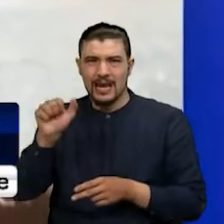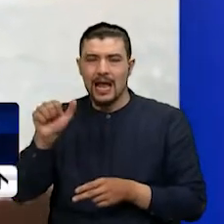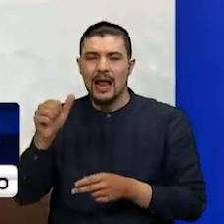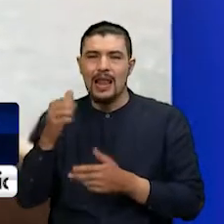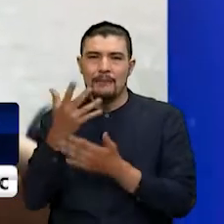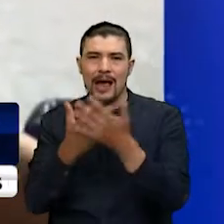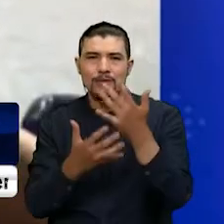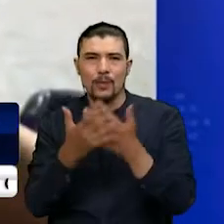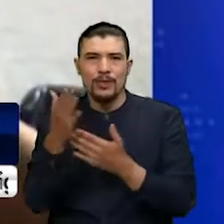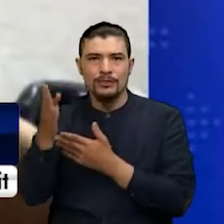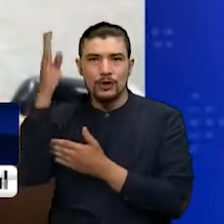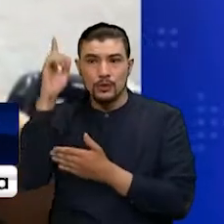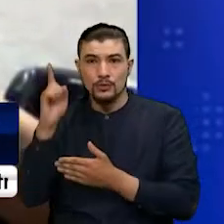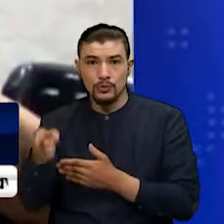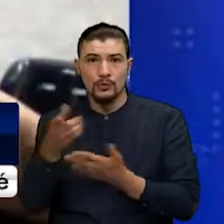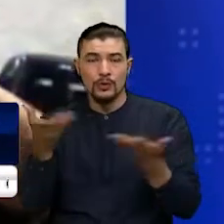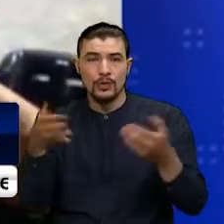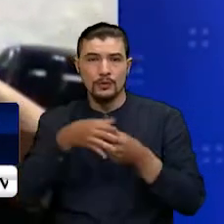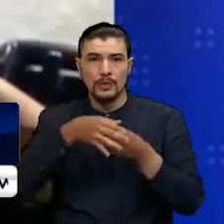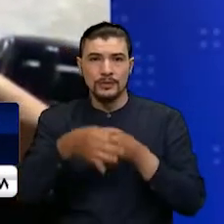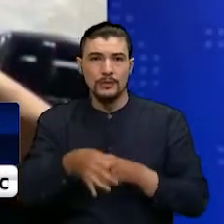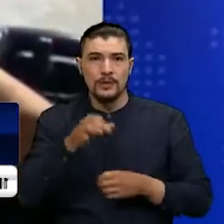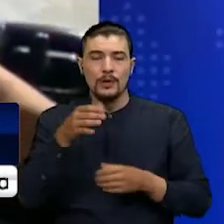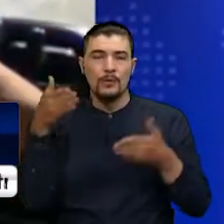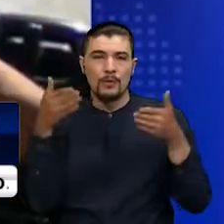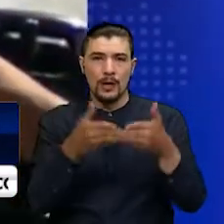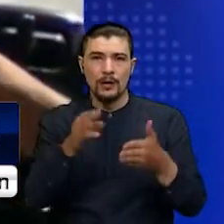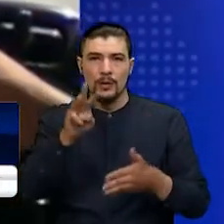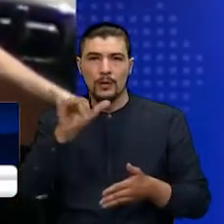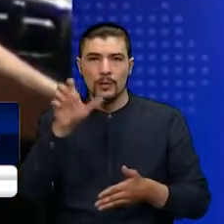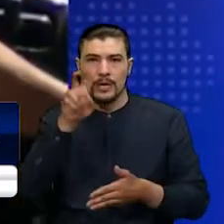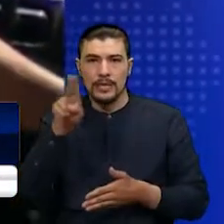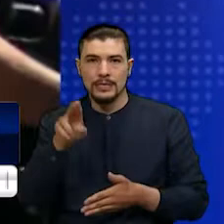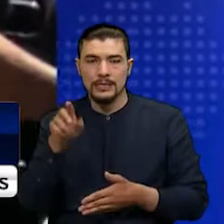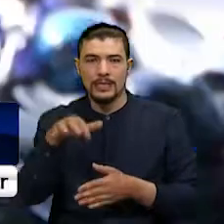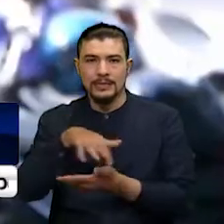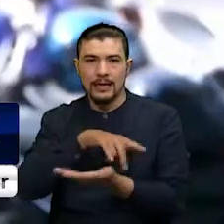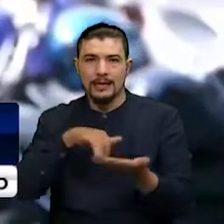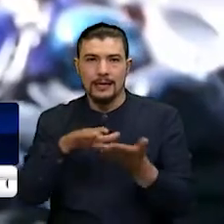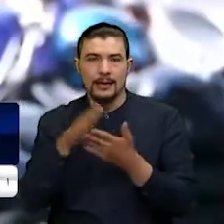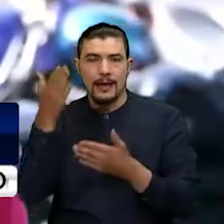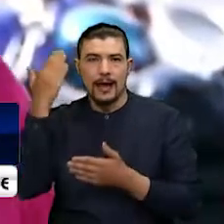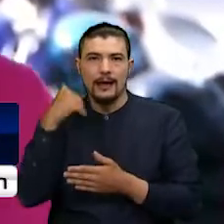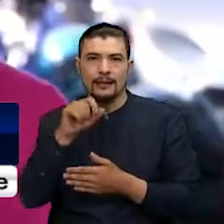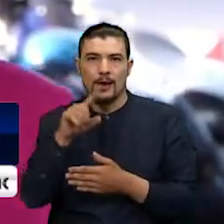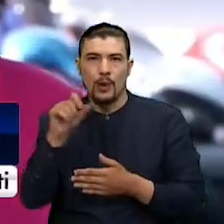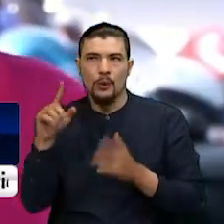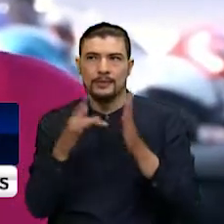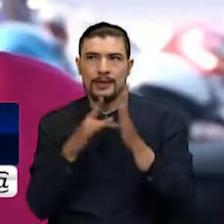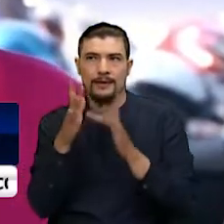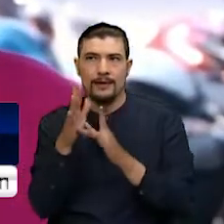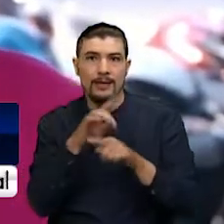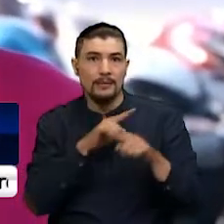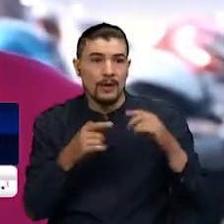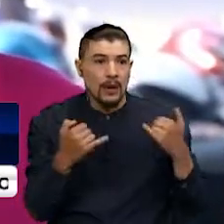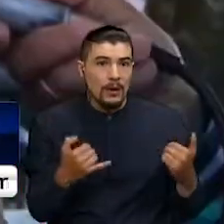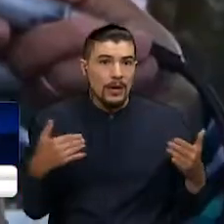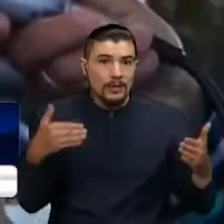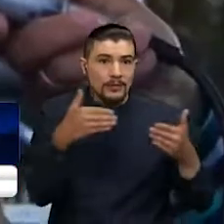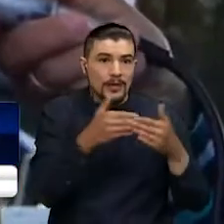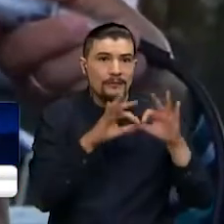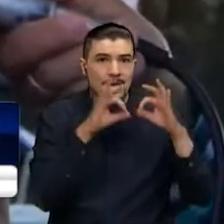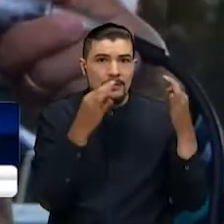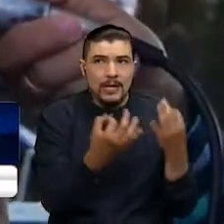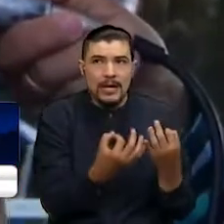Vadillo, municipio de Puerto Wilches, Santander, el pasado 11 de abril, y a la fecha sus familiares no tienen noticia alguna. Pues llaman,